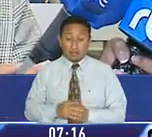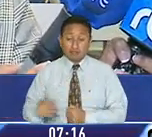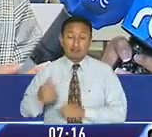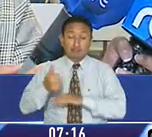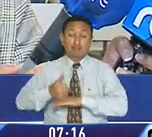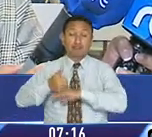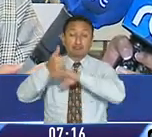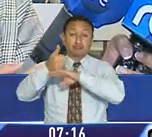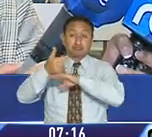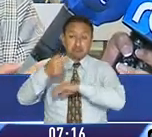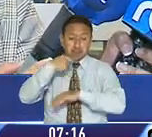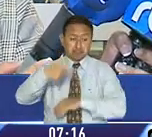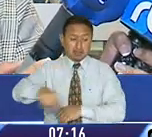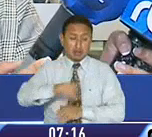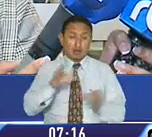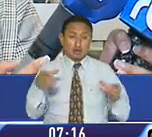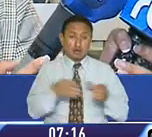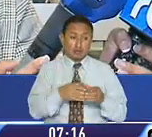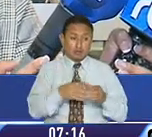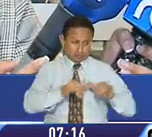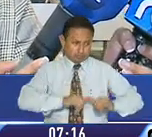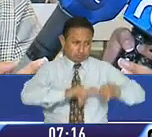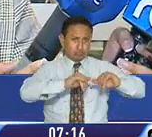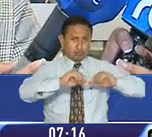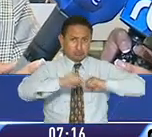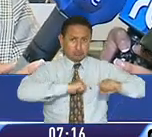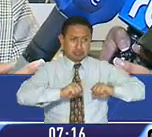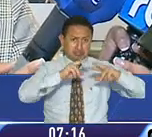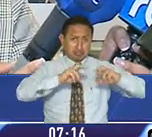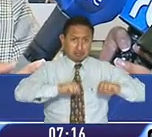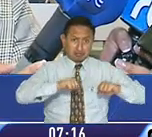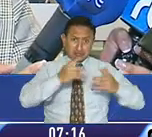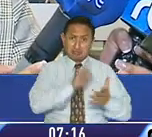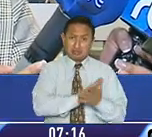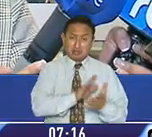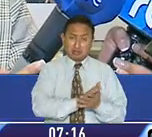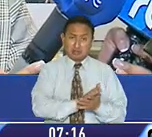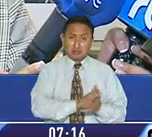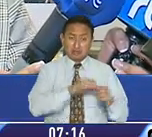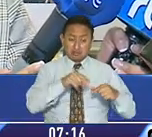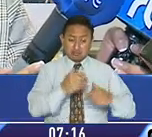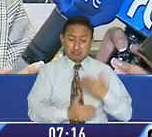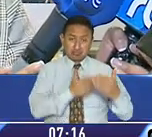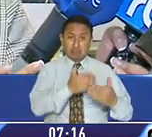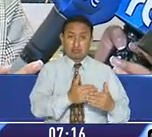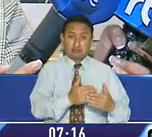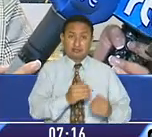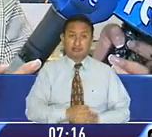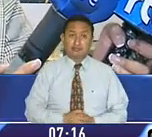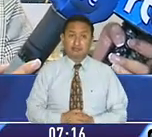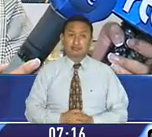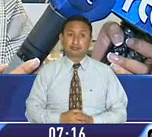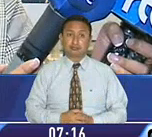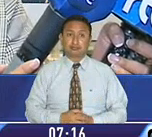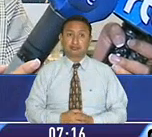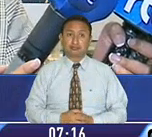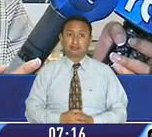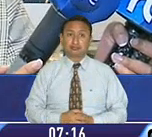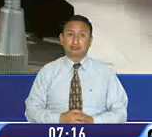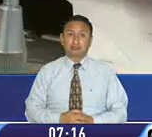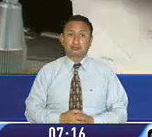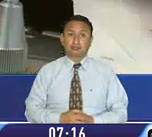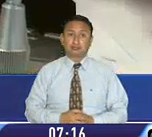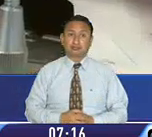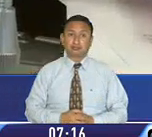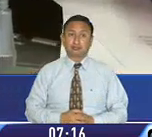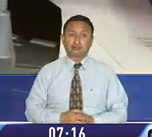comisión multipartidista concluya su trabajo sin ningún tipo de presión. Se abren los caminos y se vuelve irreversible el proceso de juzgamiento contra Guadalupe Yori.